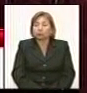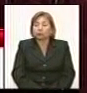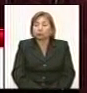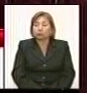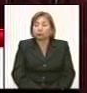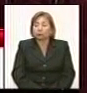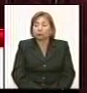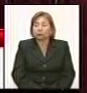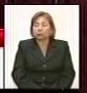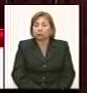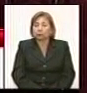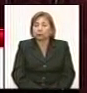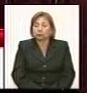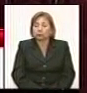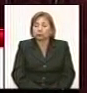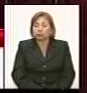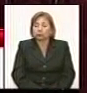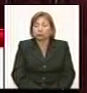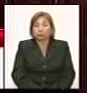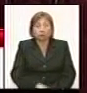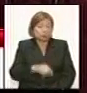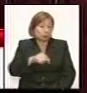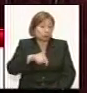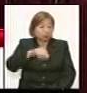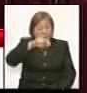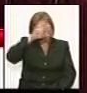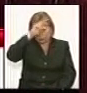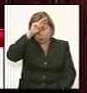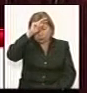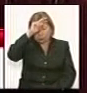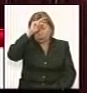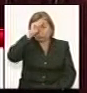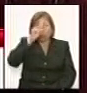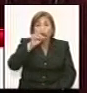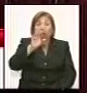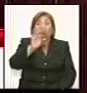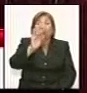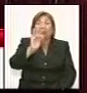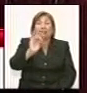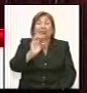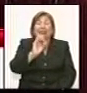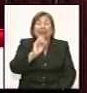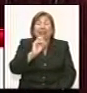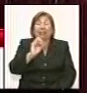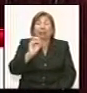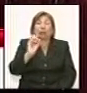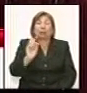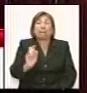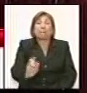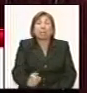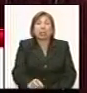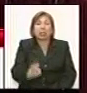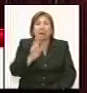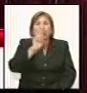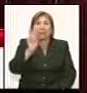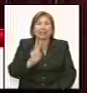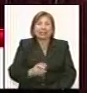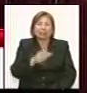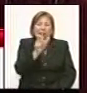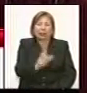En Venezuela, bueno, acá en el Perú, como ya le dije, hay 700.000 venezolanos.